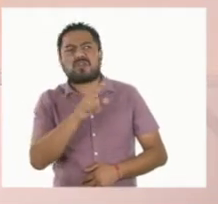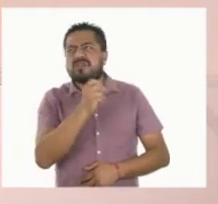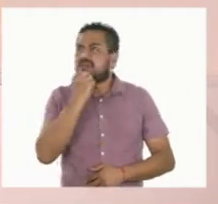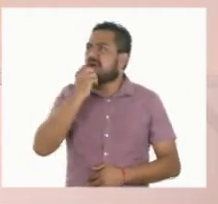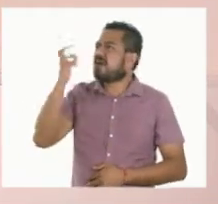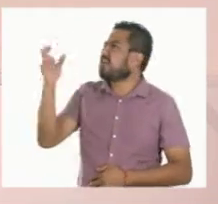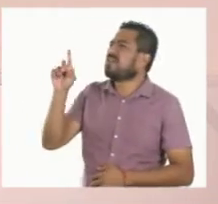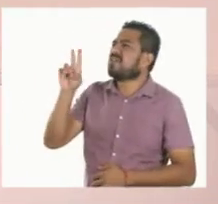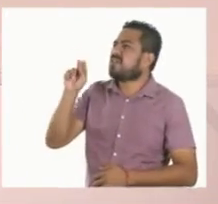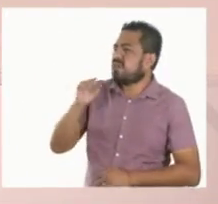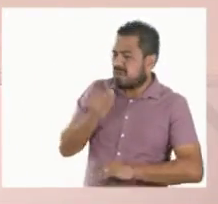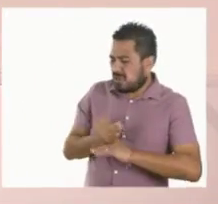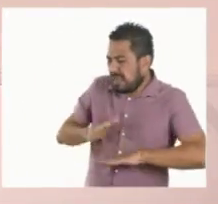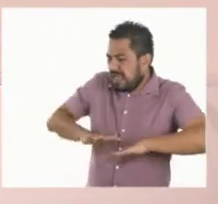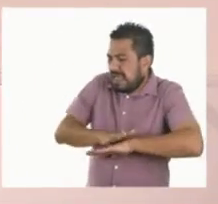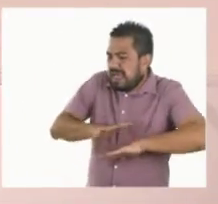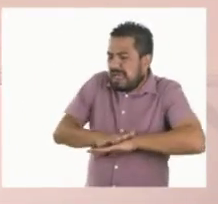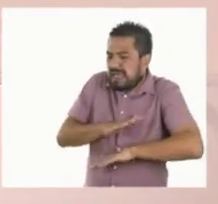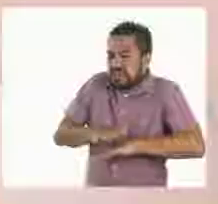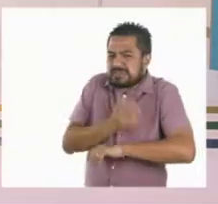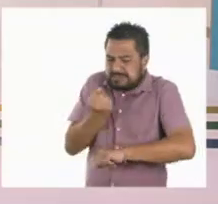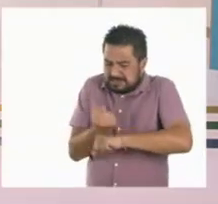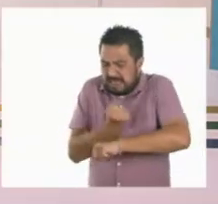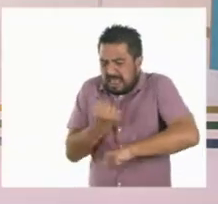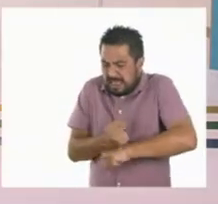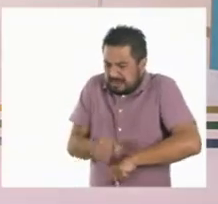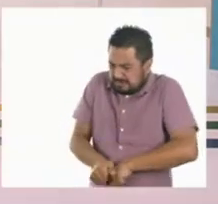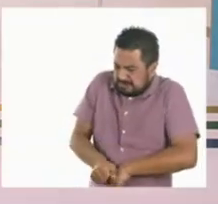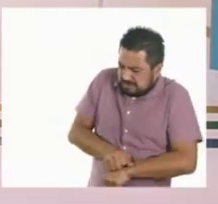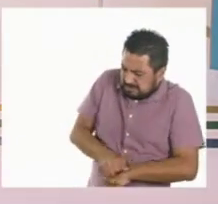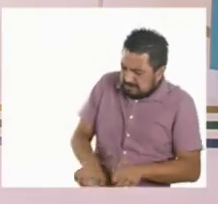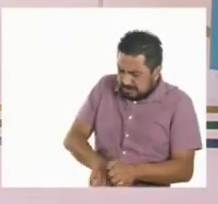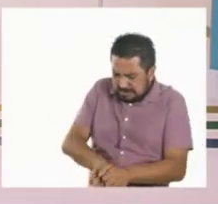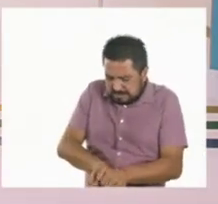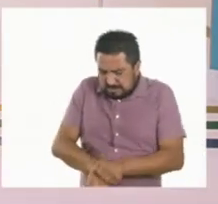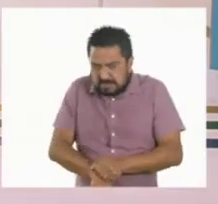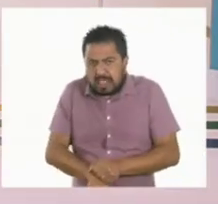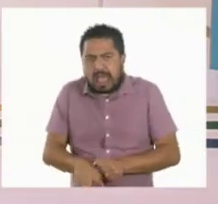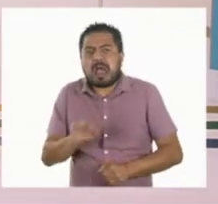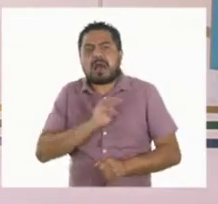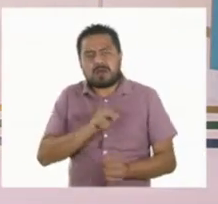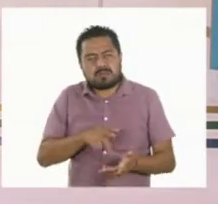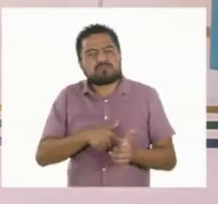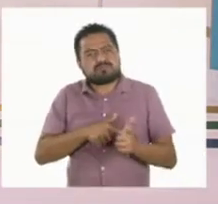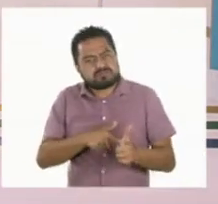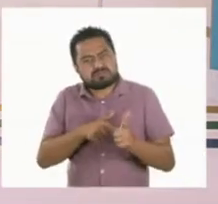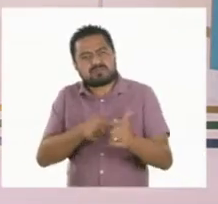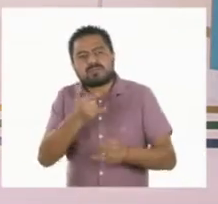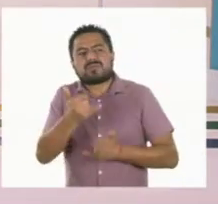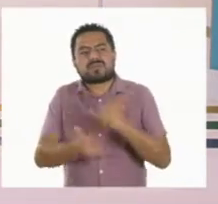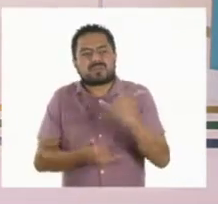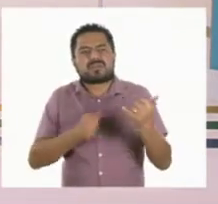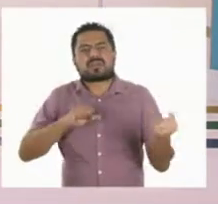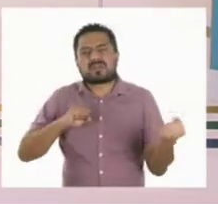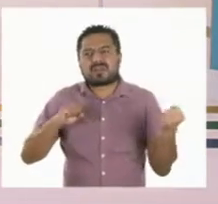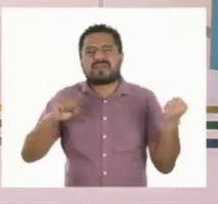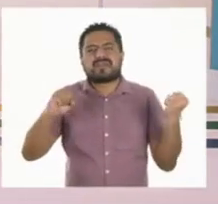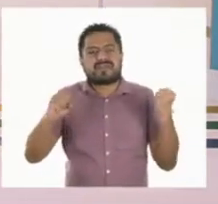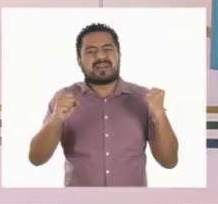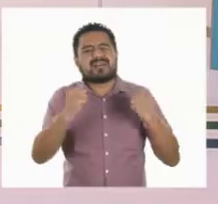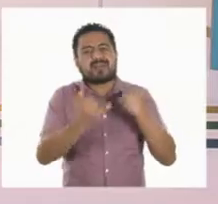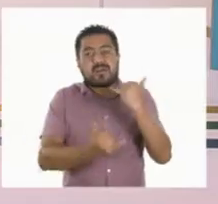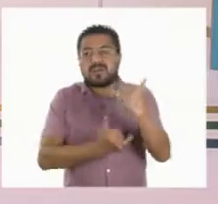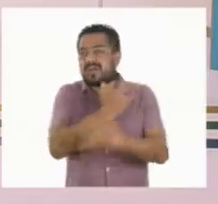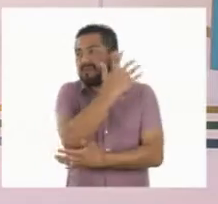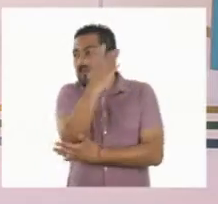¡no, me estoy cambiando los zapatos! Y entonces podemos volver a jugar. Jugaremos en el